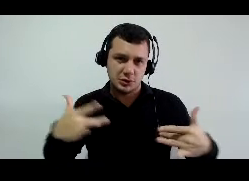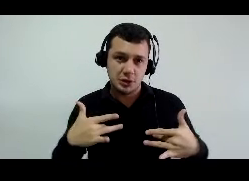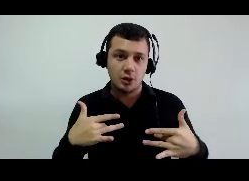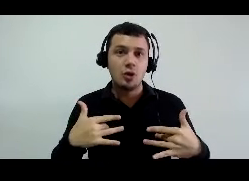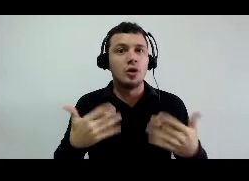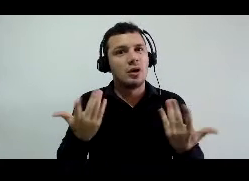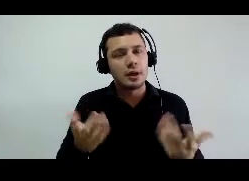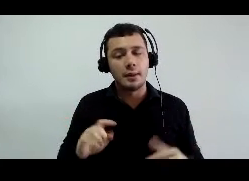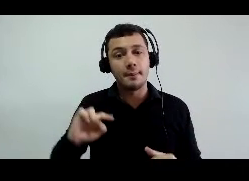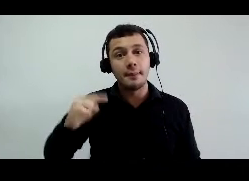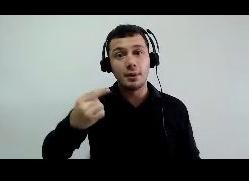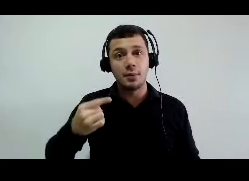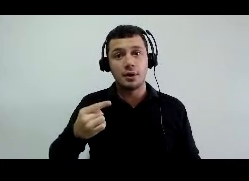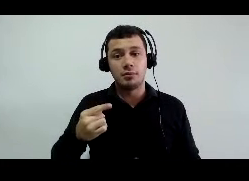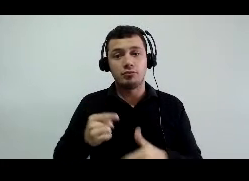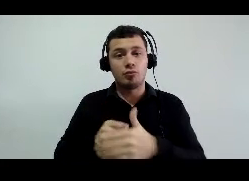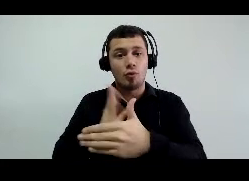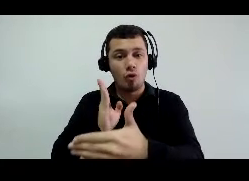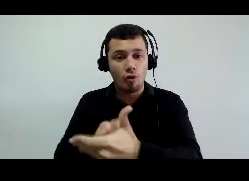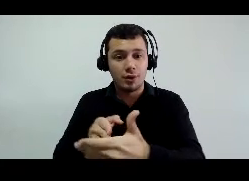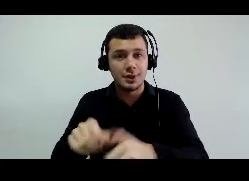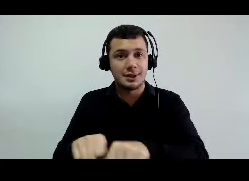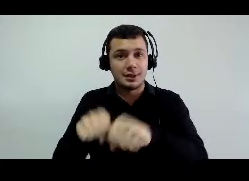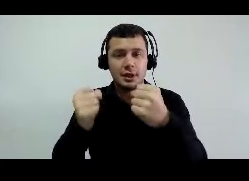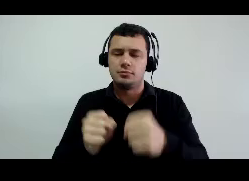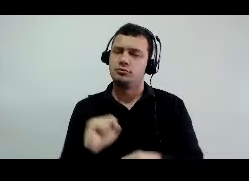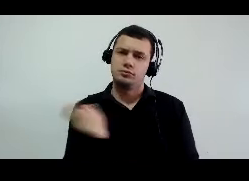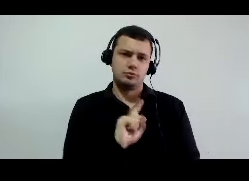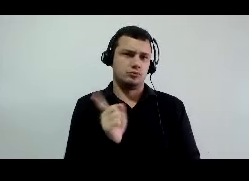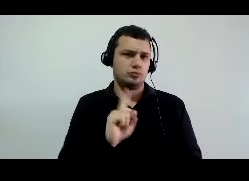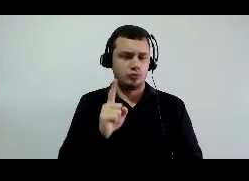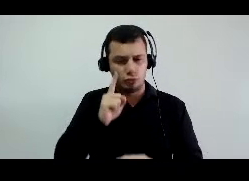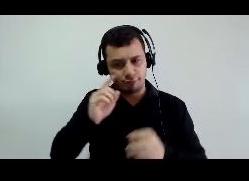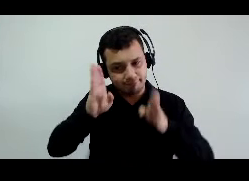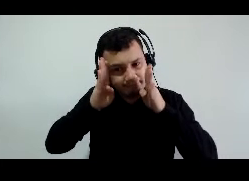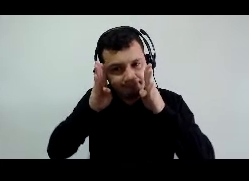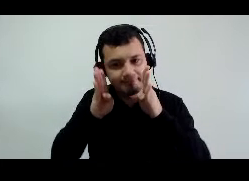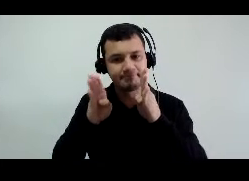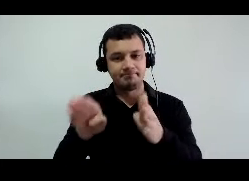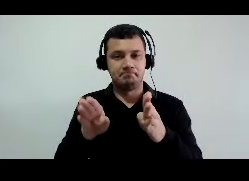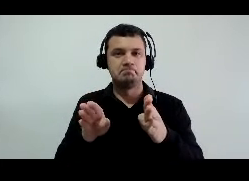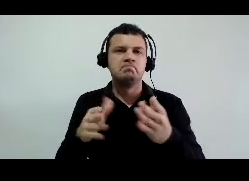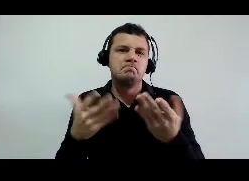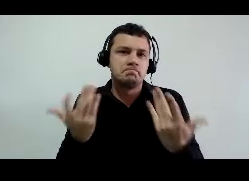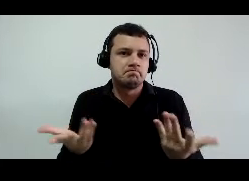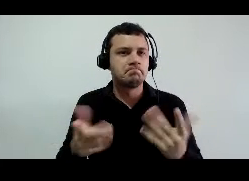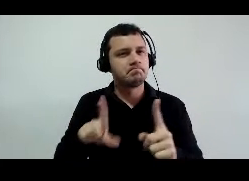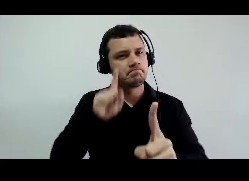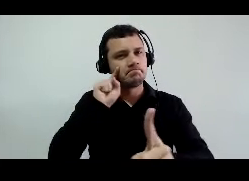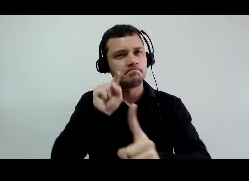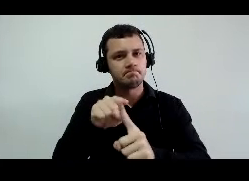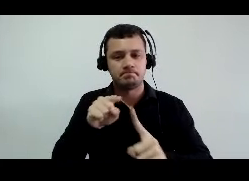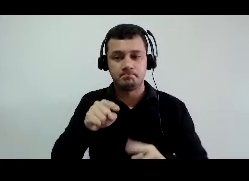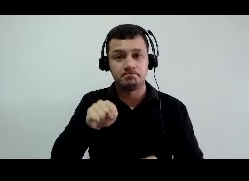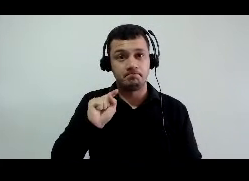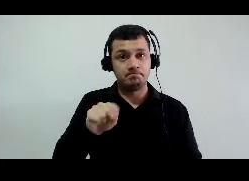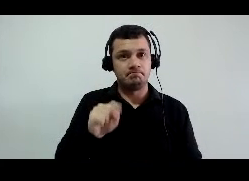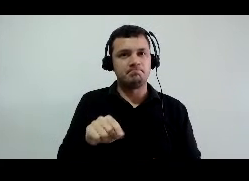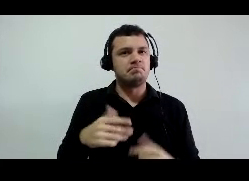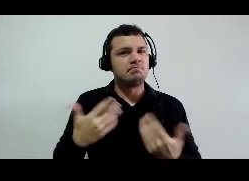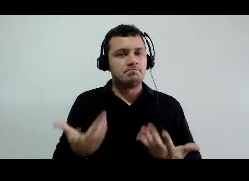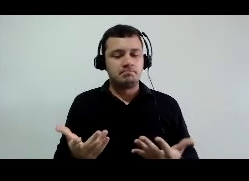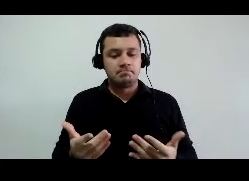hacer daño. Nosotros debemos atender todos nuestros pacientes precisamente minimizando, ¿cierto?, o mitigando